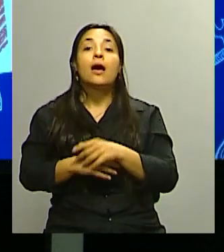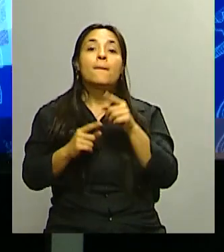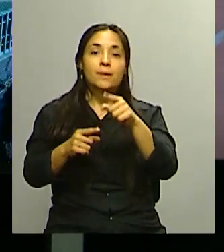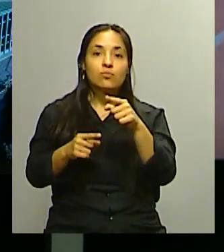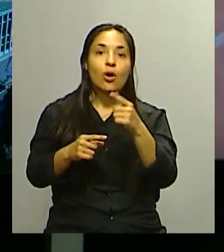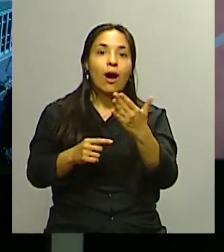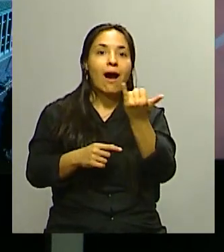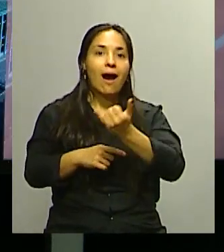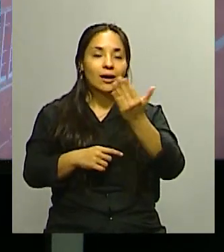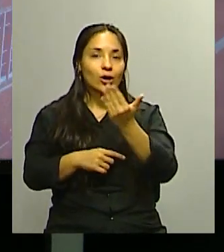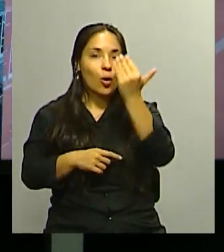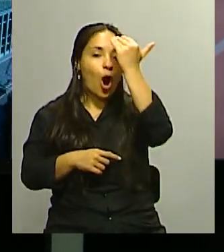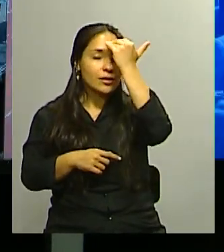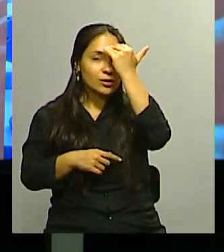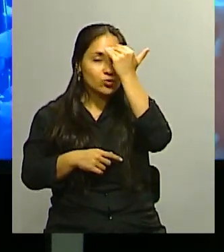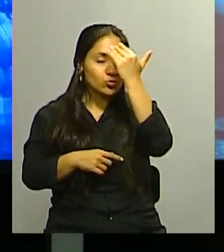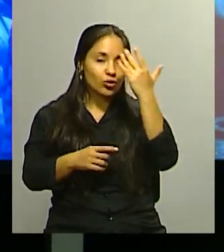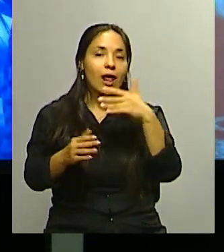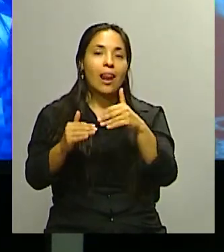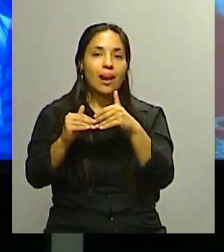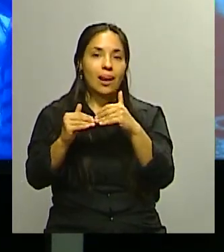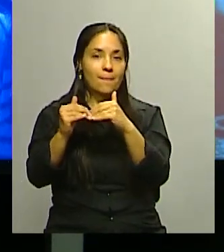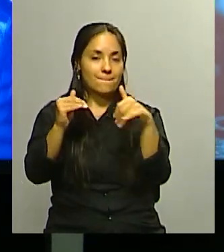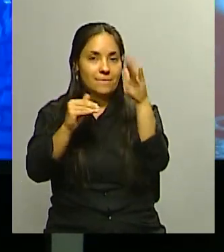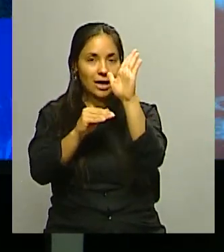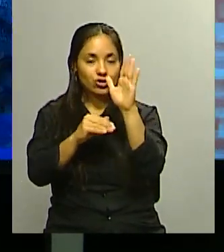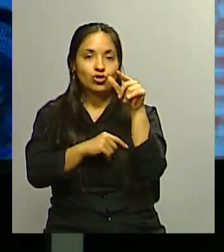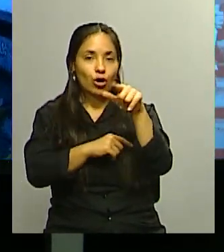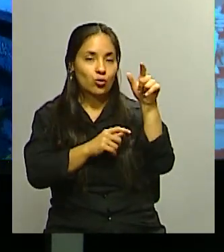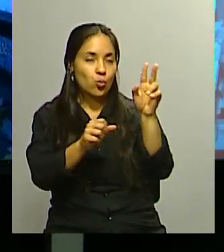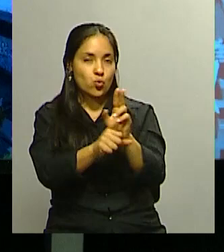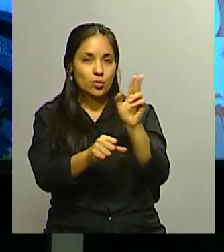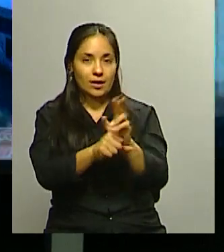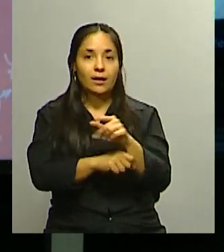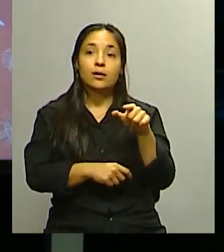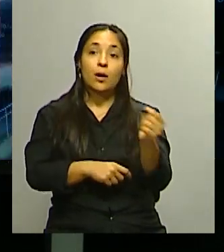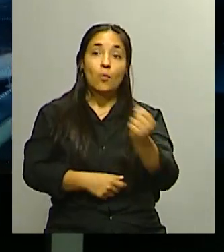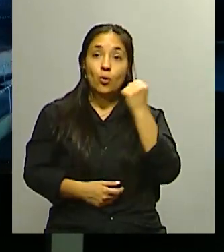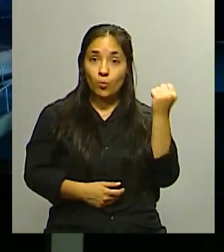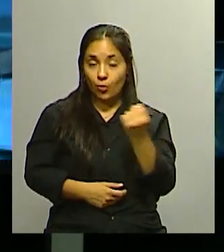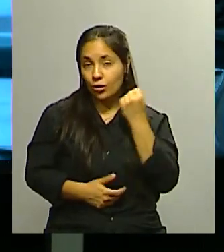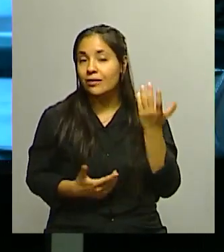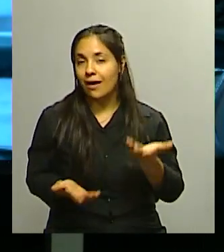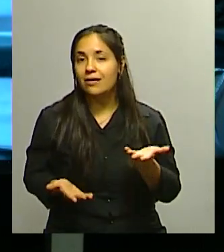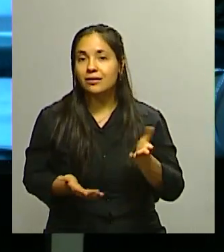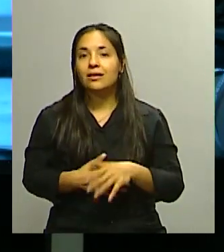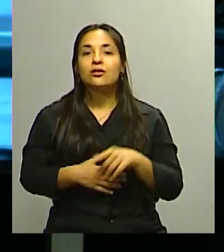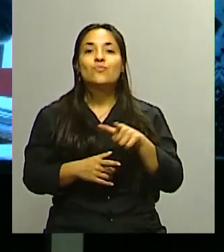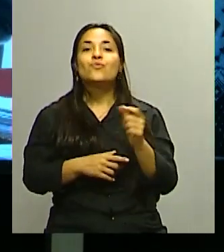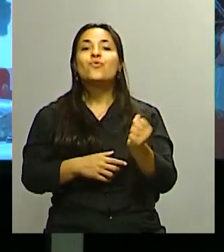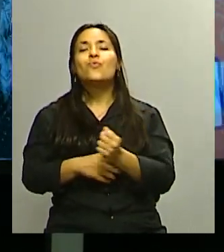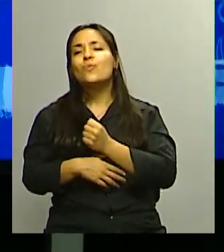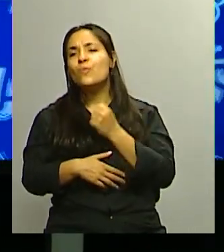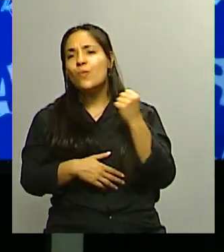constitucional por nuestro país. Entonces, para que dimensionemos el nivel de la